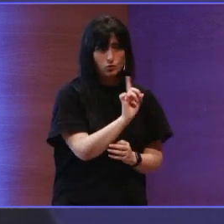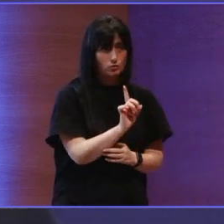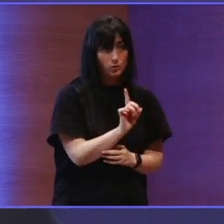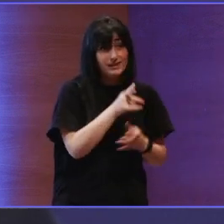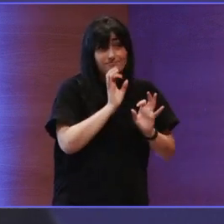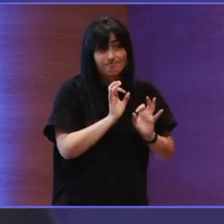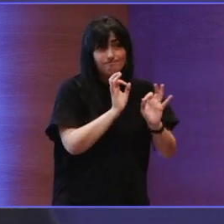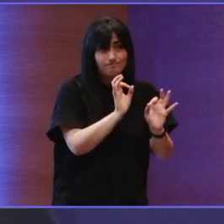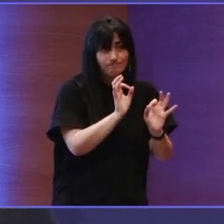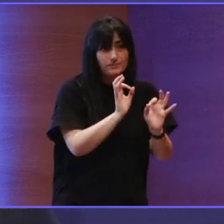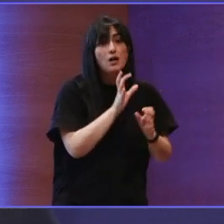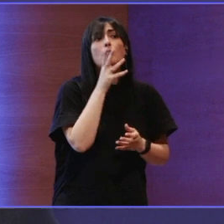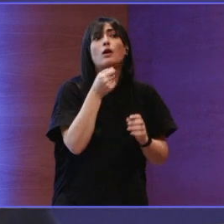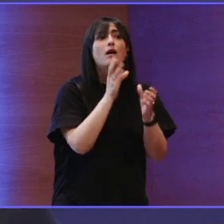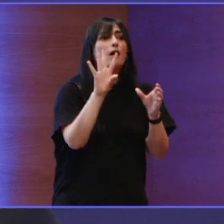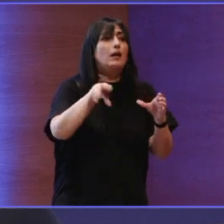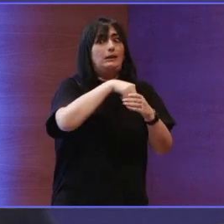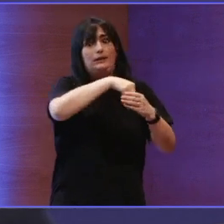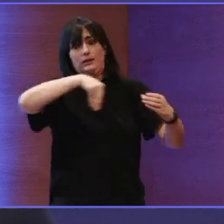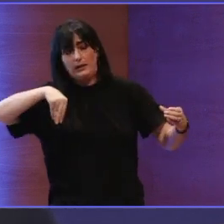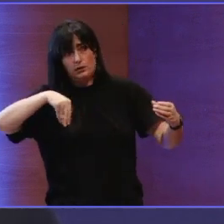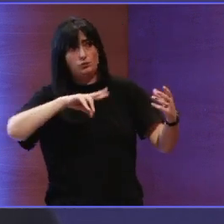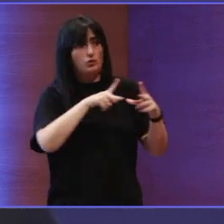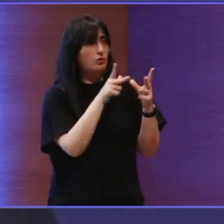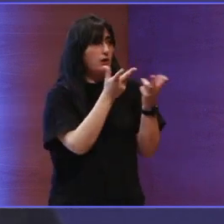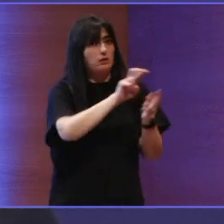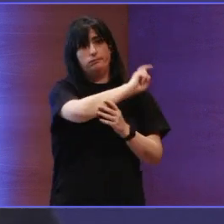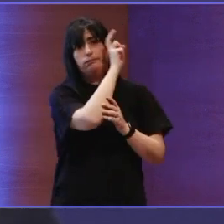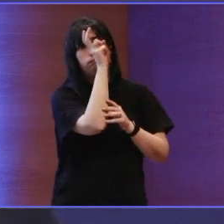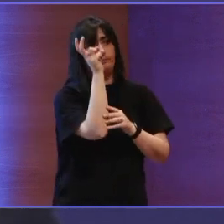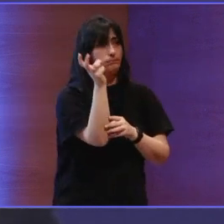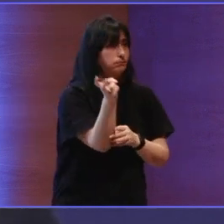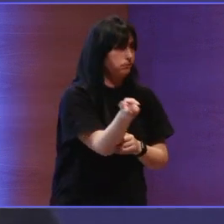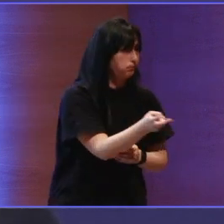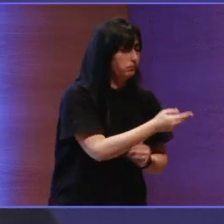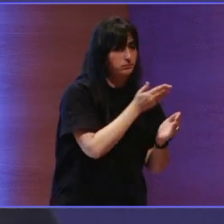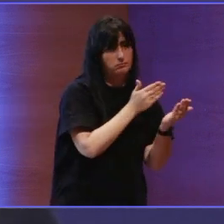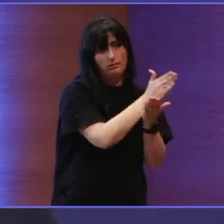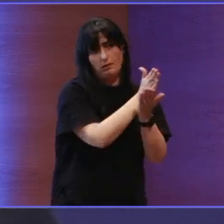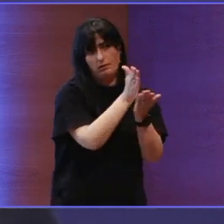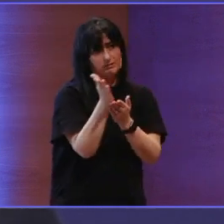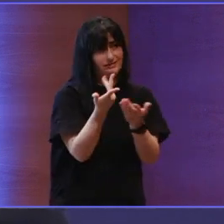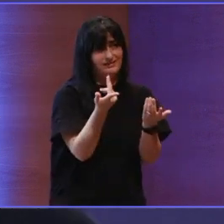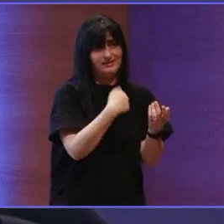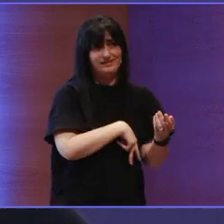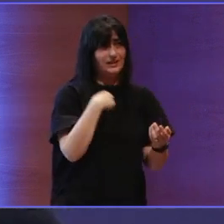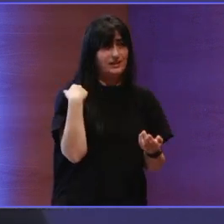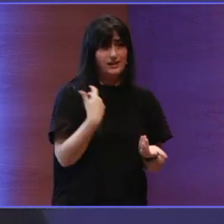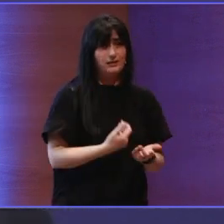la la exclusión Social es multidimensional eh es es global y